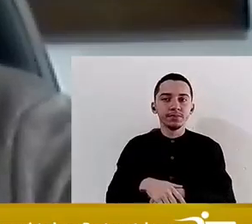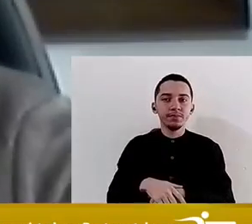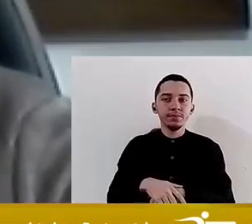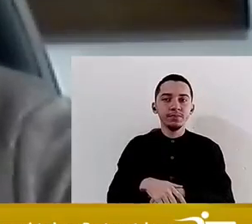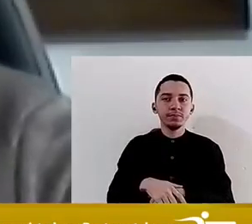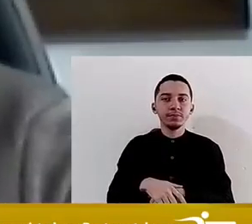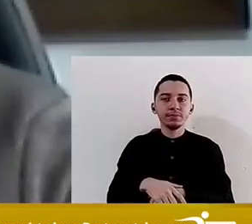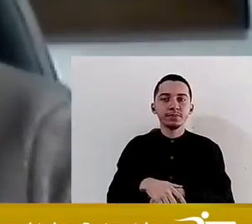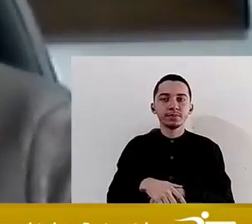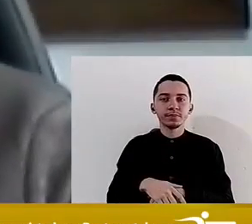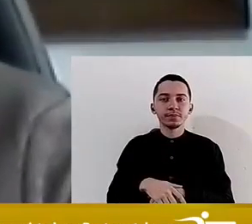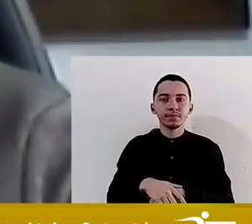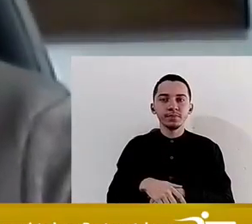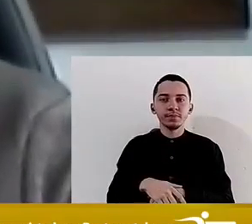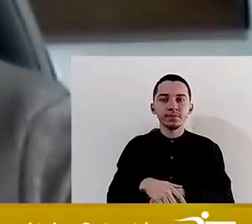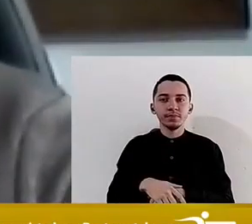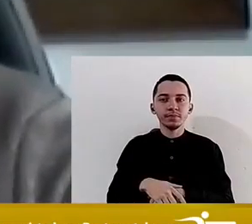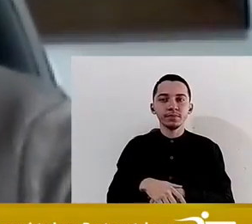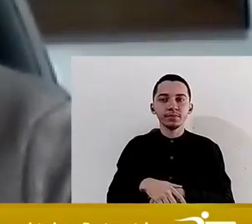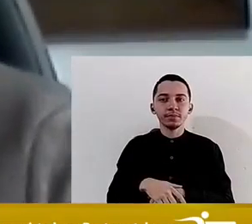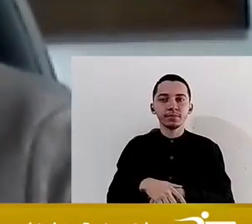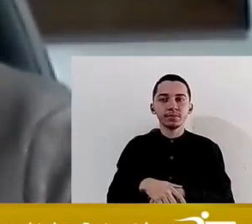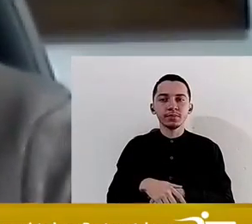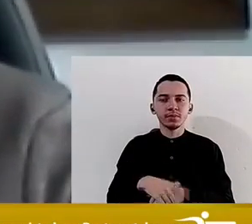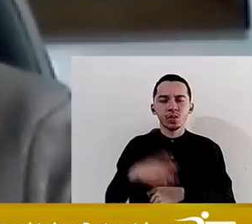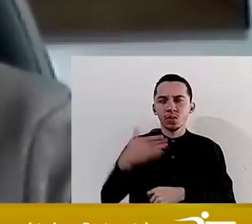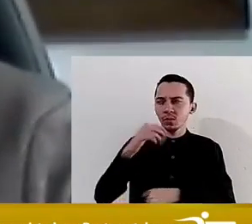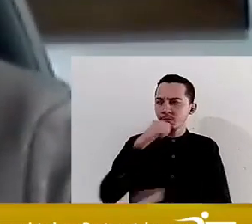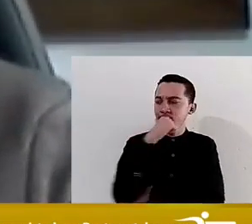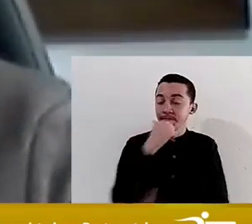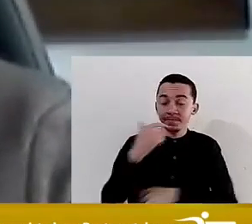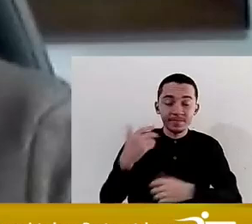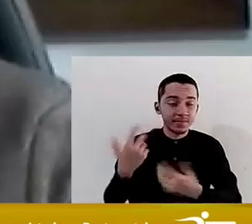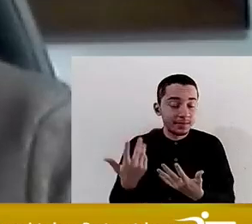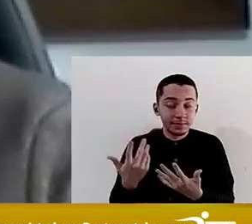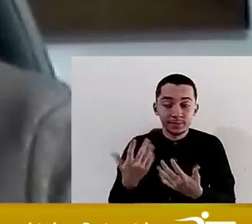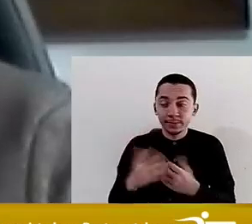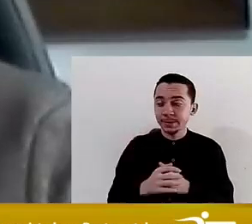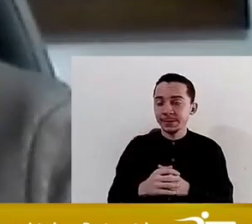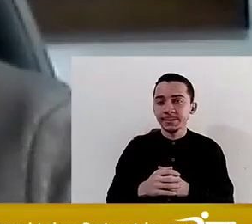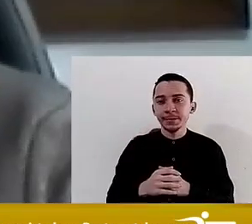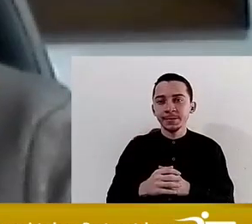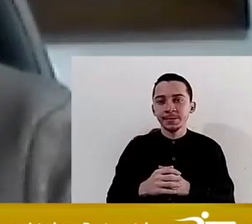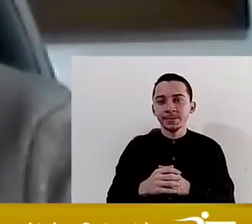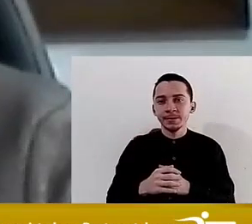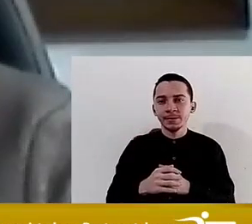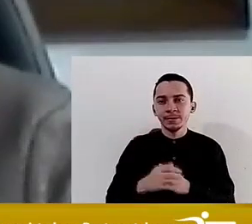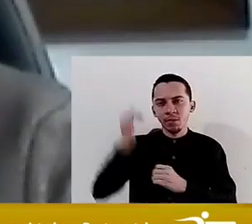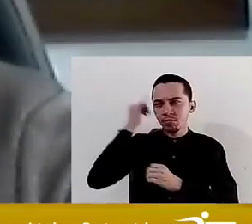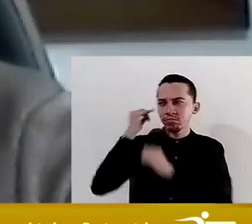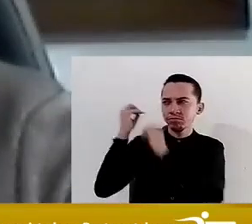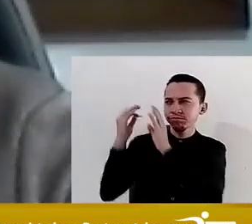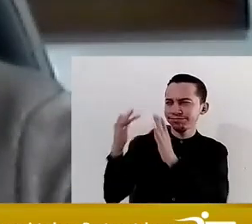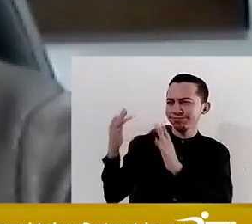Oiga, y echaba yo de menos aquellos días de la diestra del Altísimo.